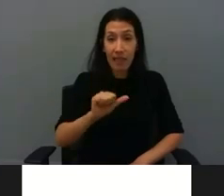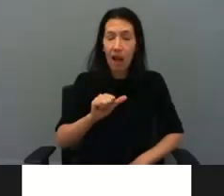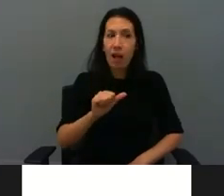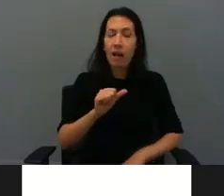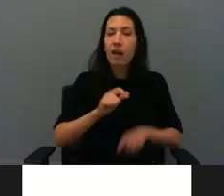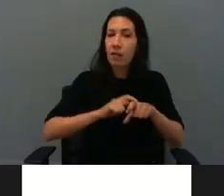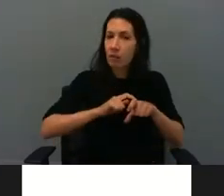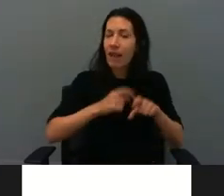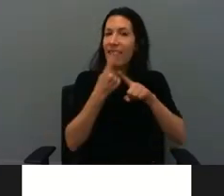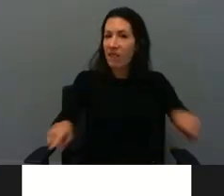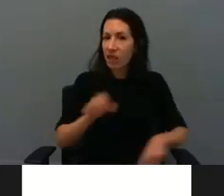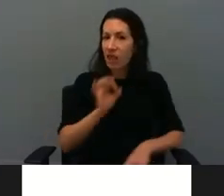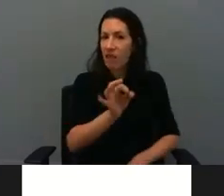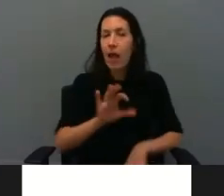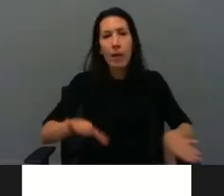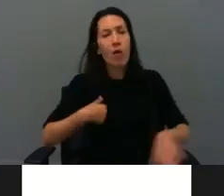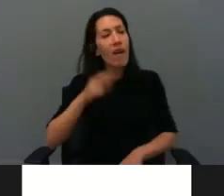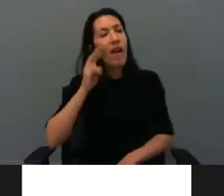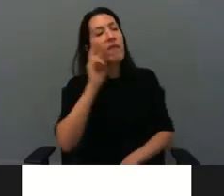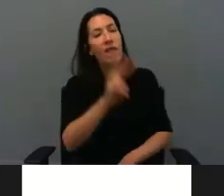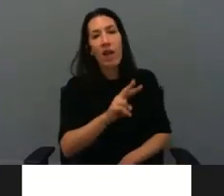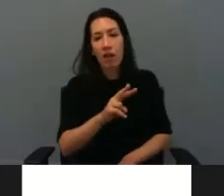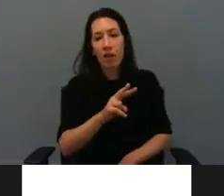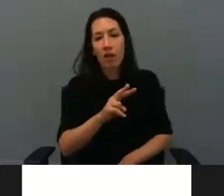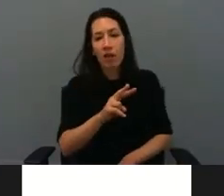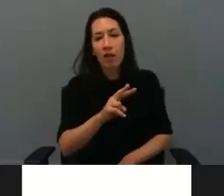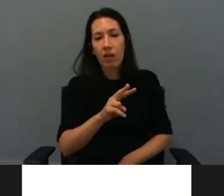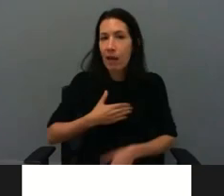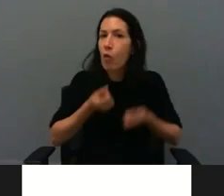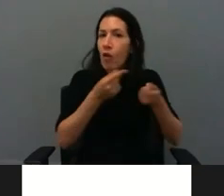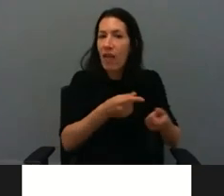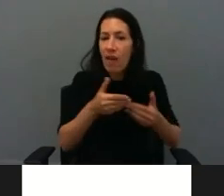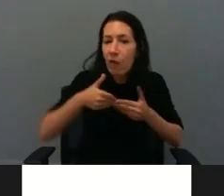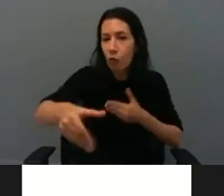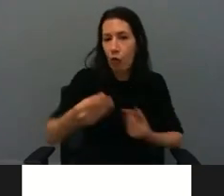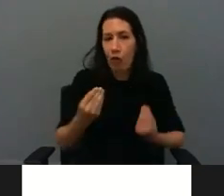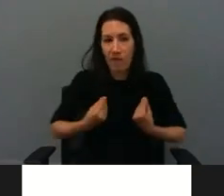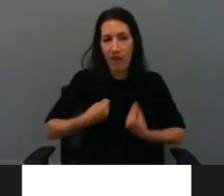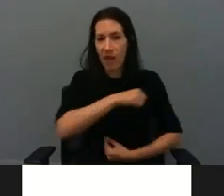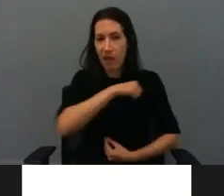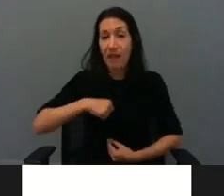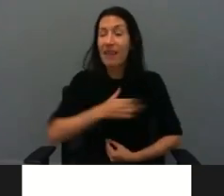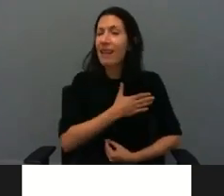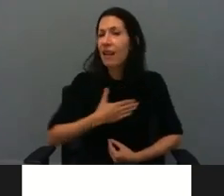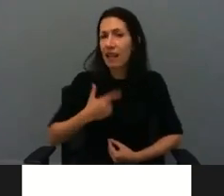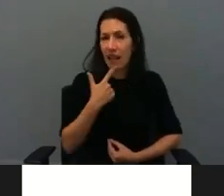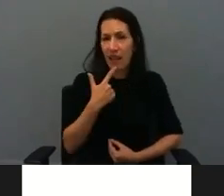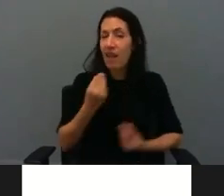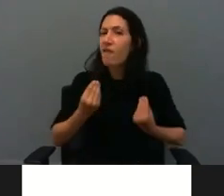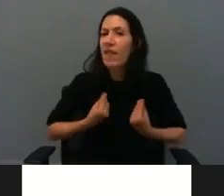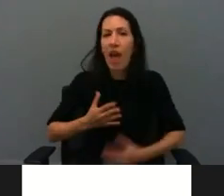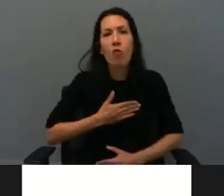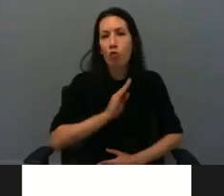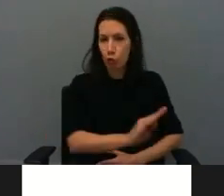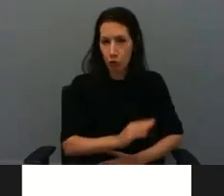tanto derecho como nosotros a tener una vida independiente, es decir, una vida propia,